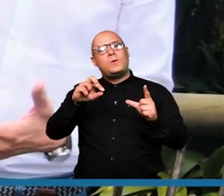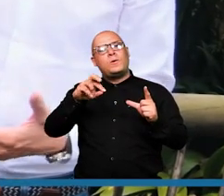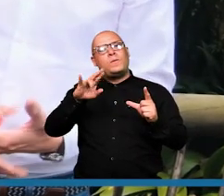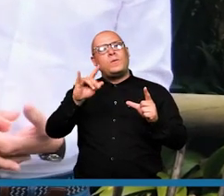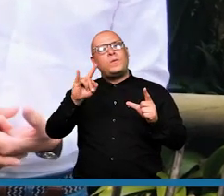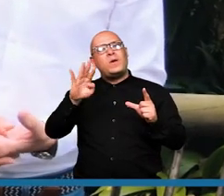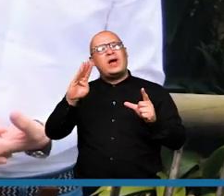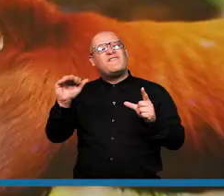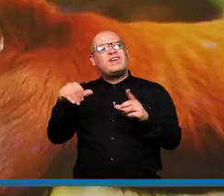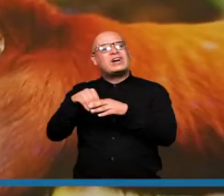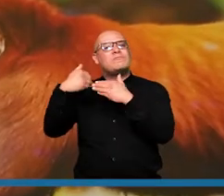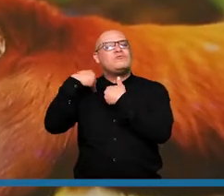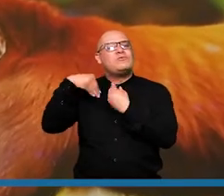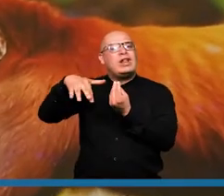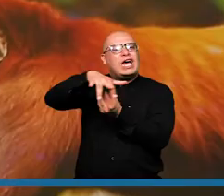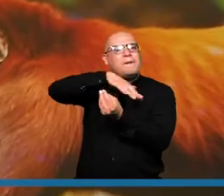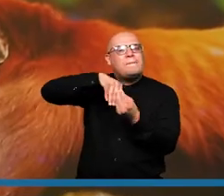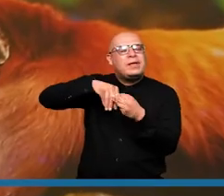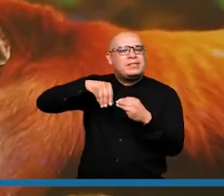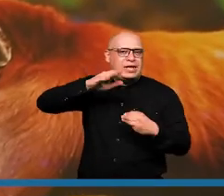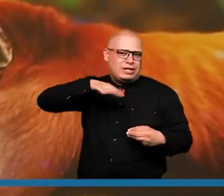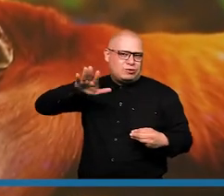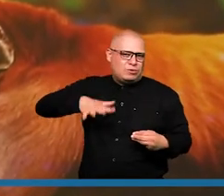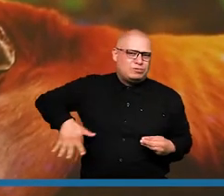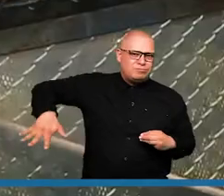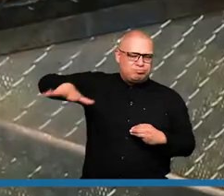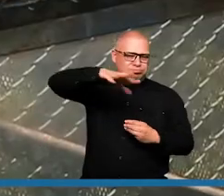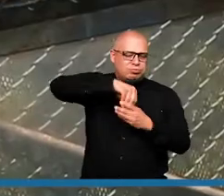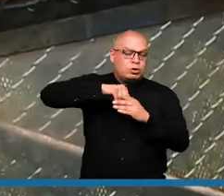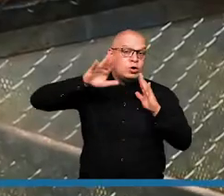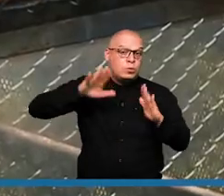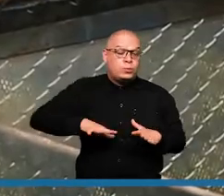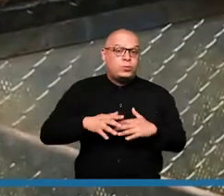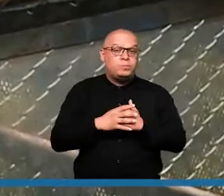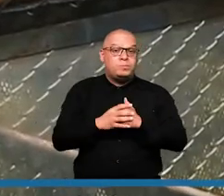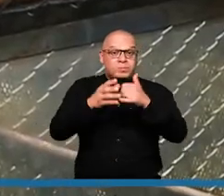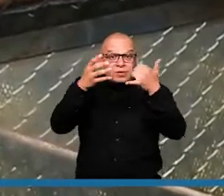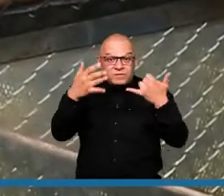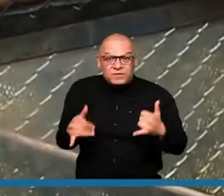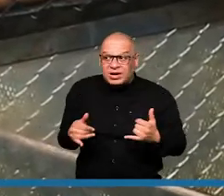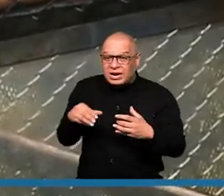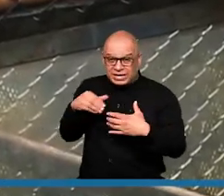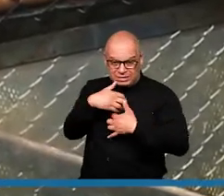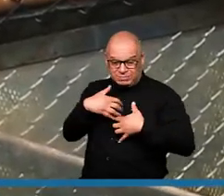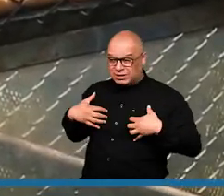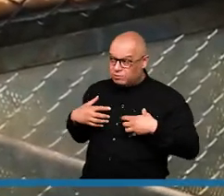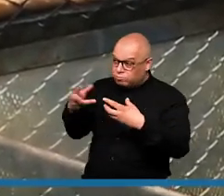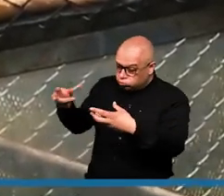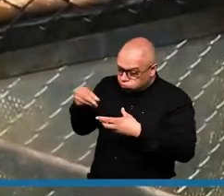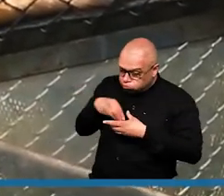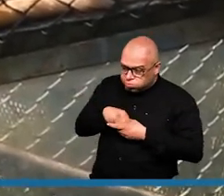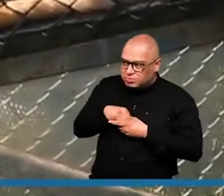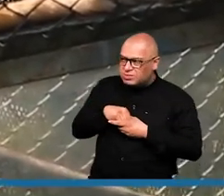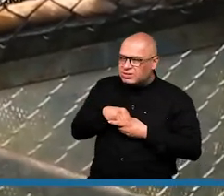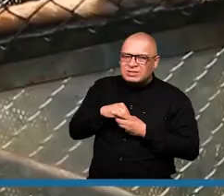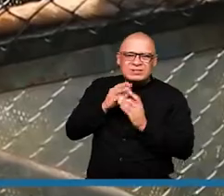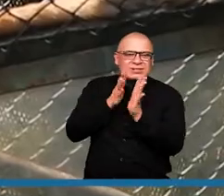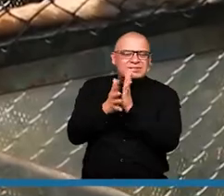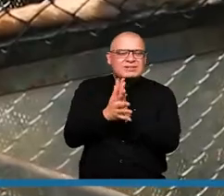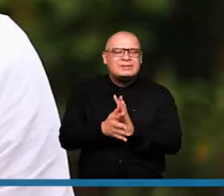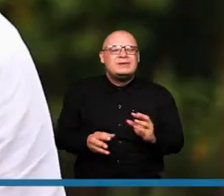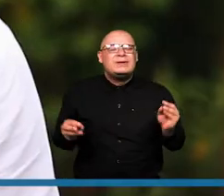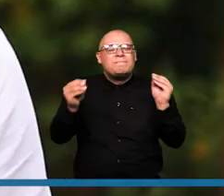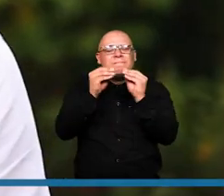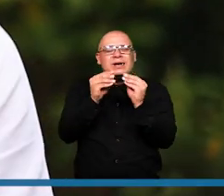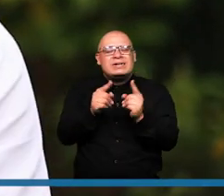sé que a lo mejor tienen más relaciones con otras autoridades ambientales. Una vez llega una especie, manifiestan o ponen